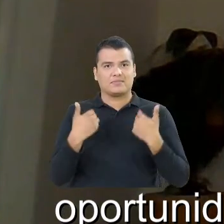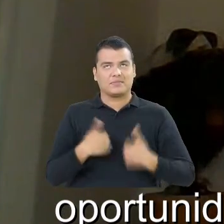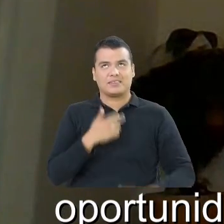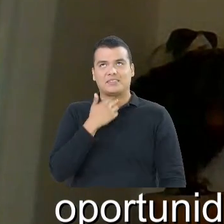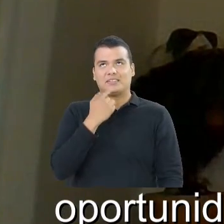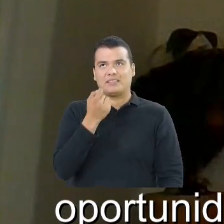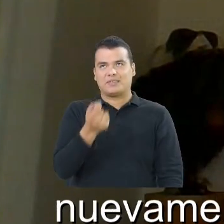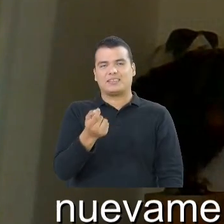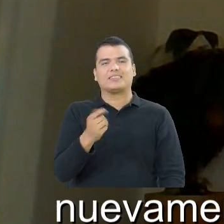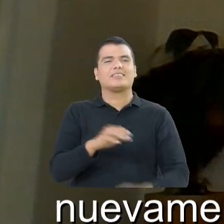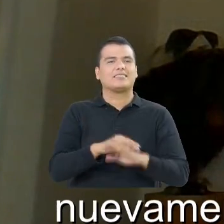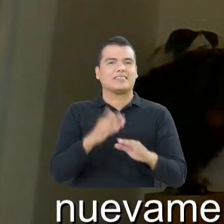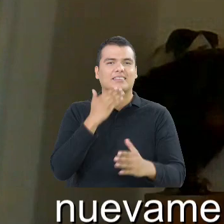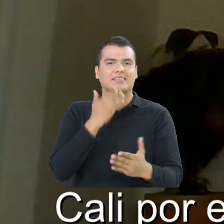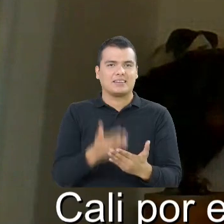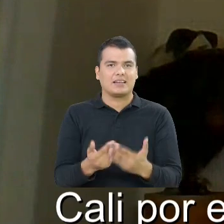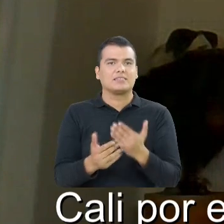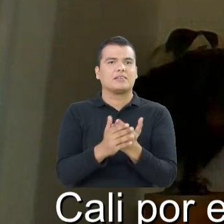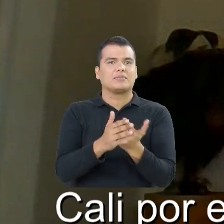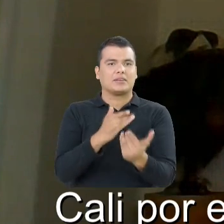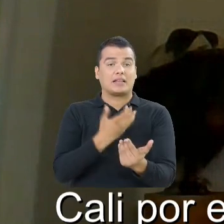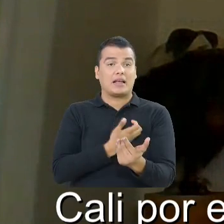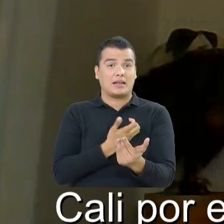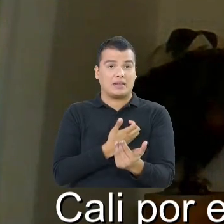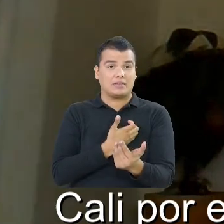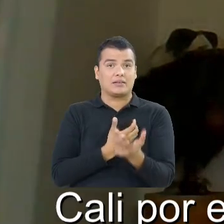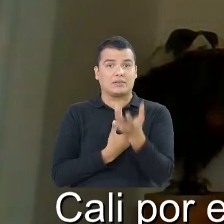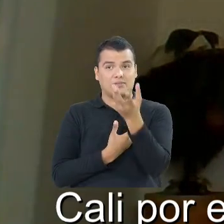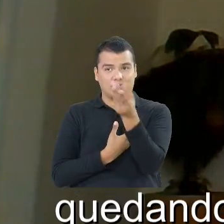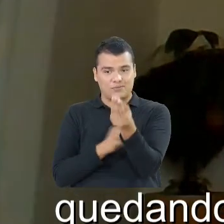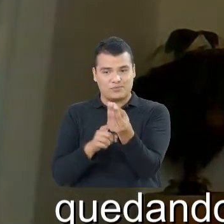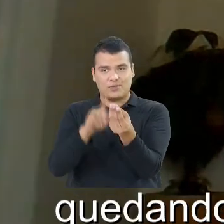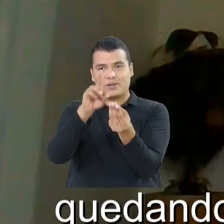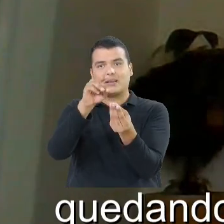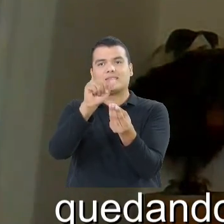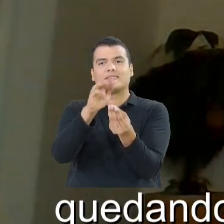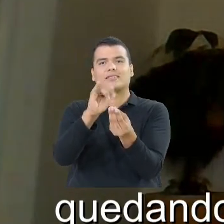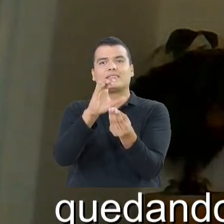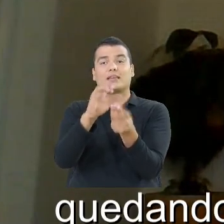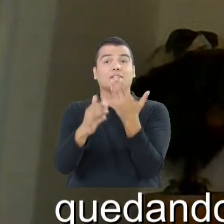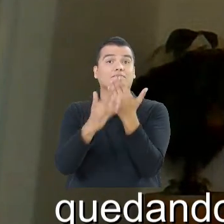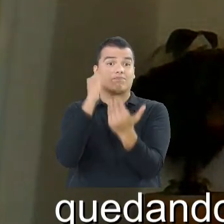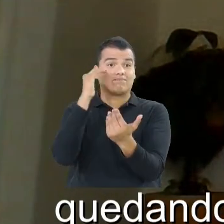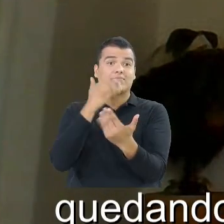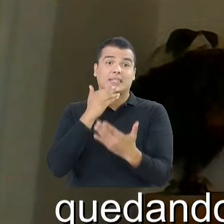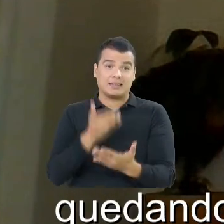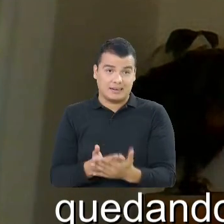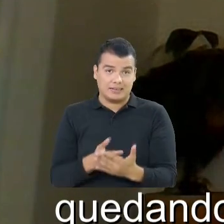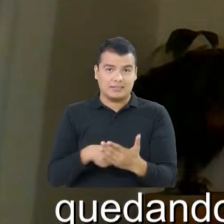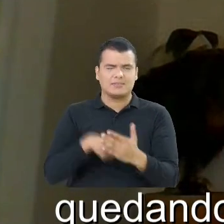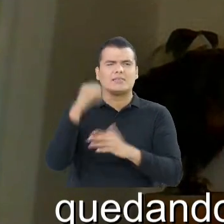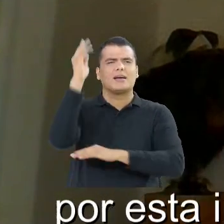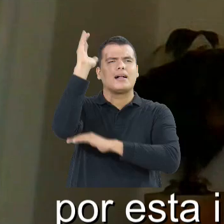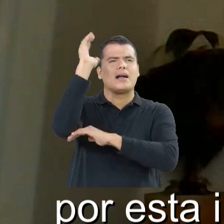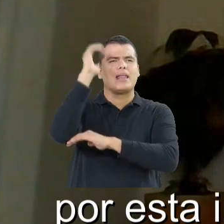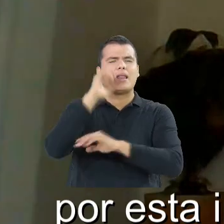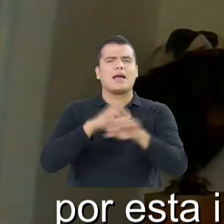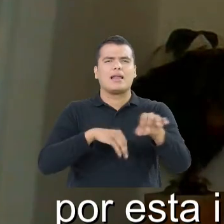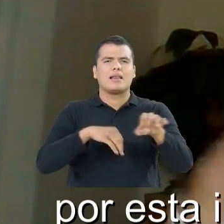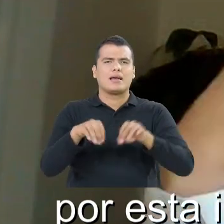sin voz, a la Alcaldía de Cali por esta invitación, también al DATIC por haberme invitado aquí a compartir esta información con